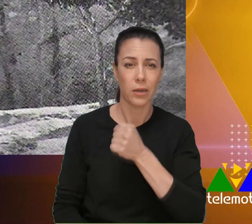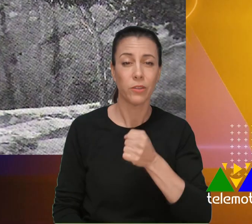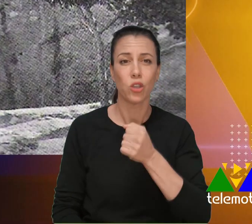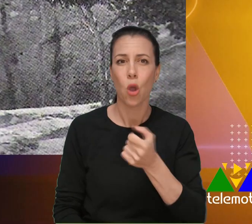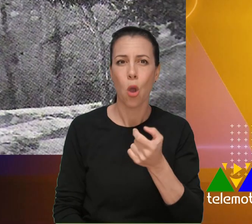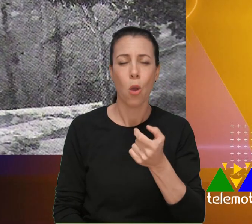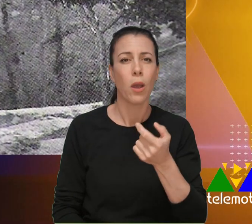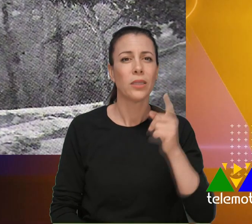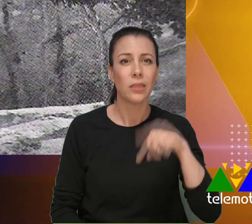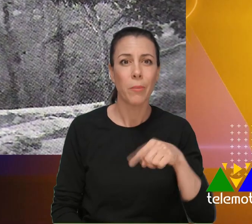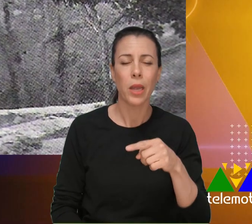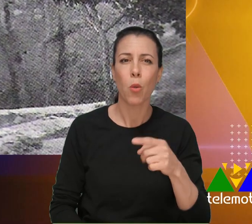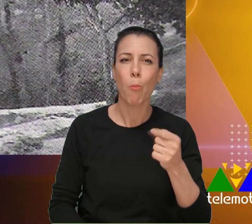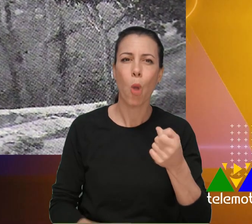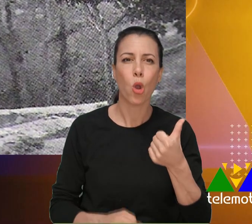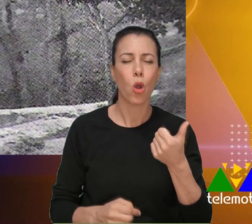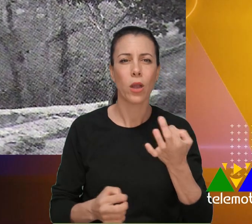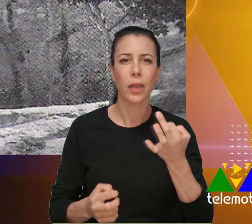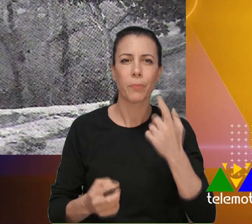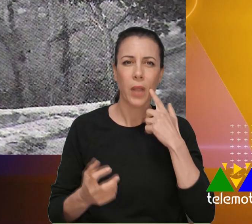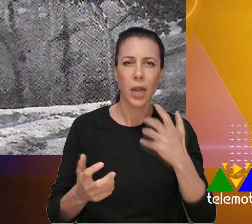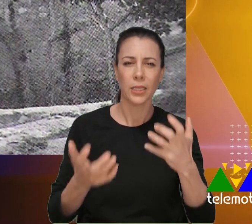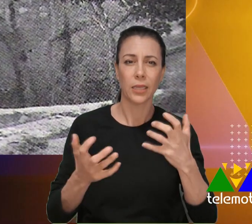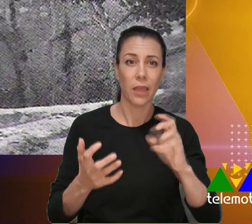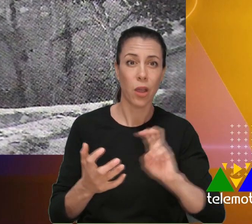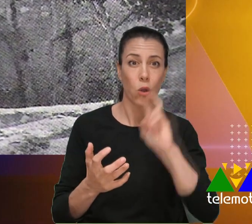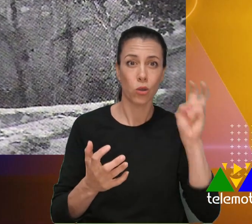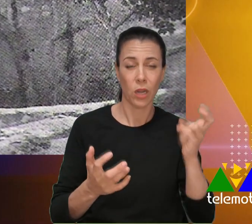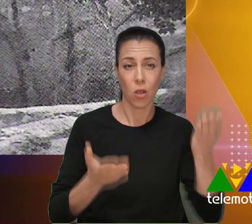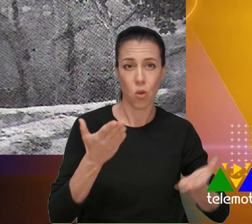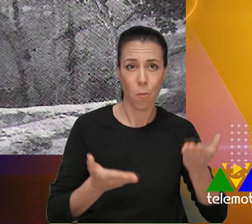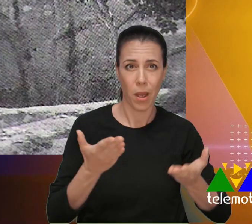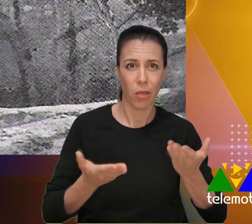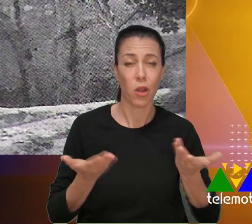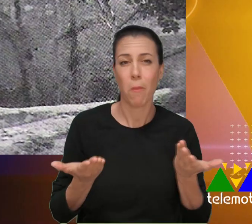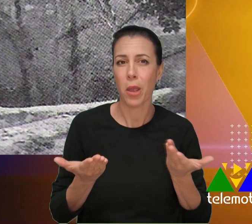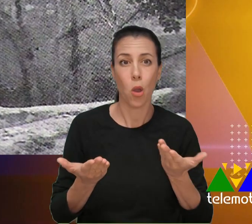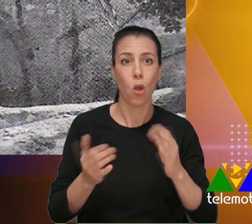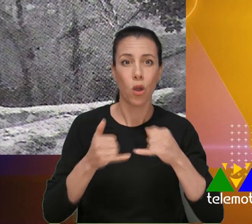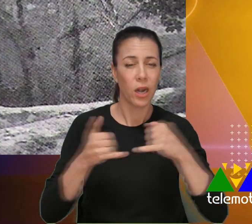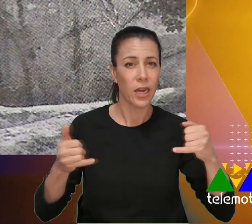poco resaltada con el resto de la edificación de la iglesia y poco más, pero sus